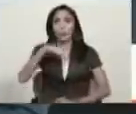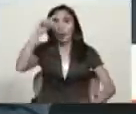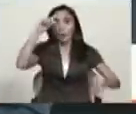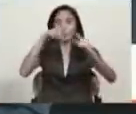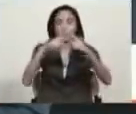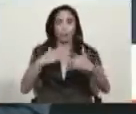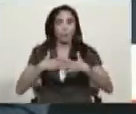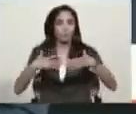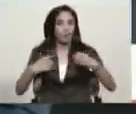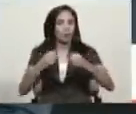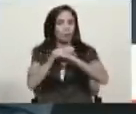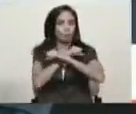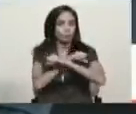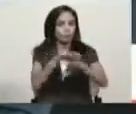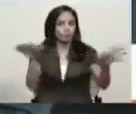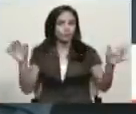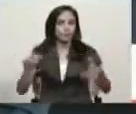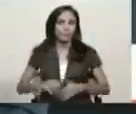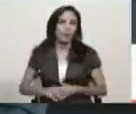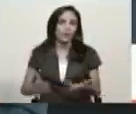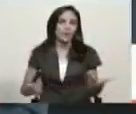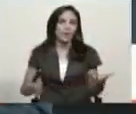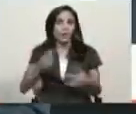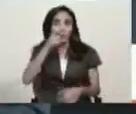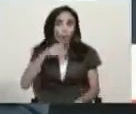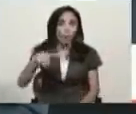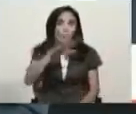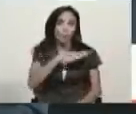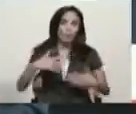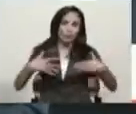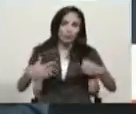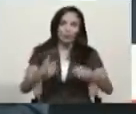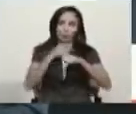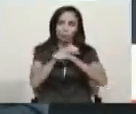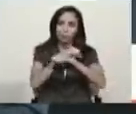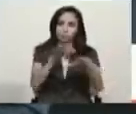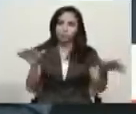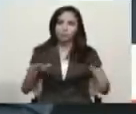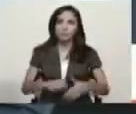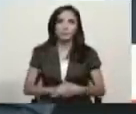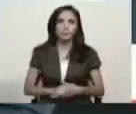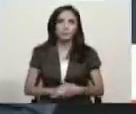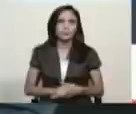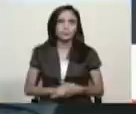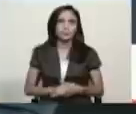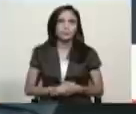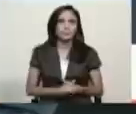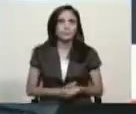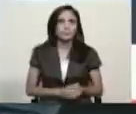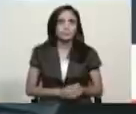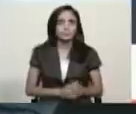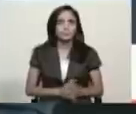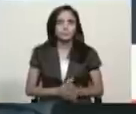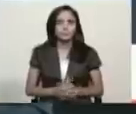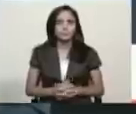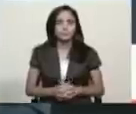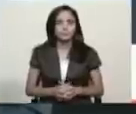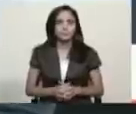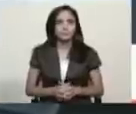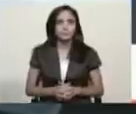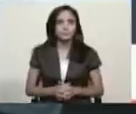salud, para llevarle salud a los pueblos del mundo, Mr. Emperor.